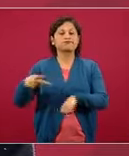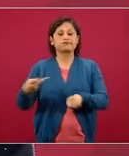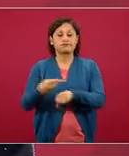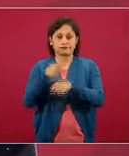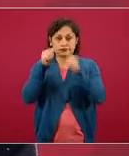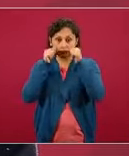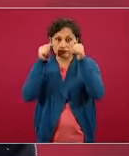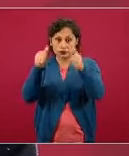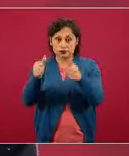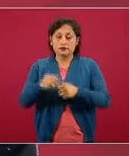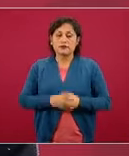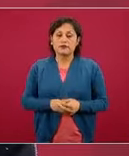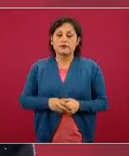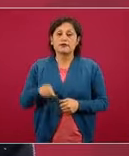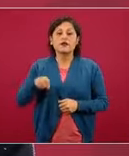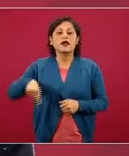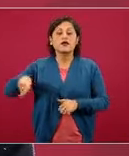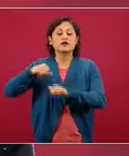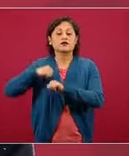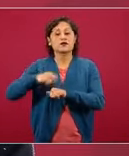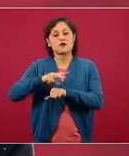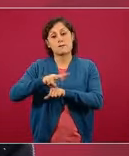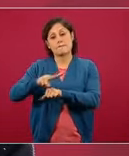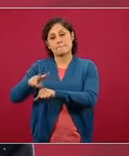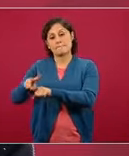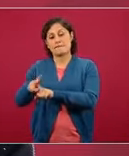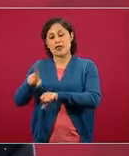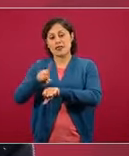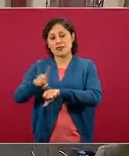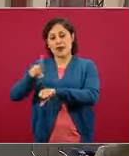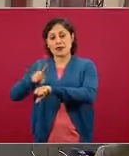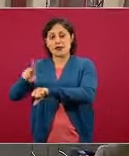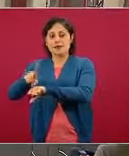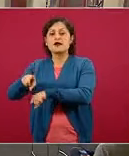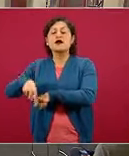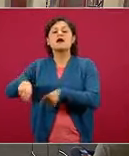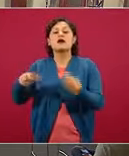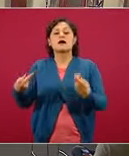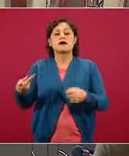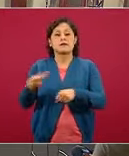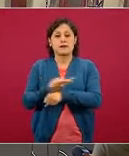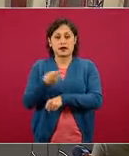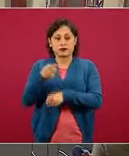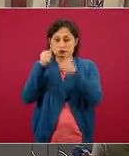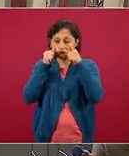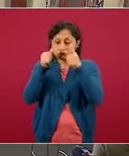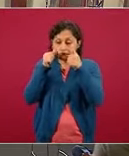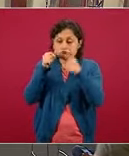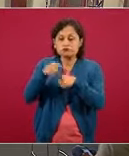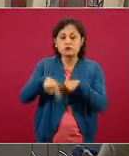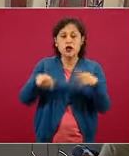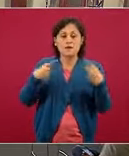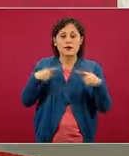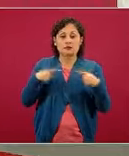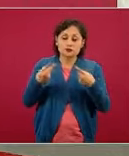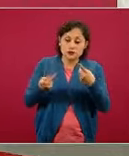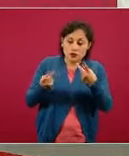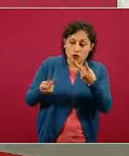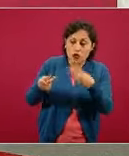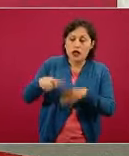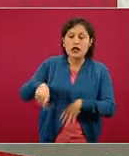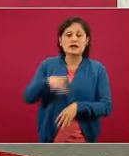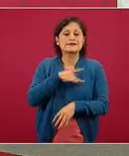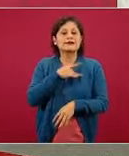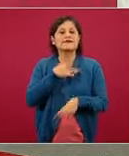salud, están verificando en el día a día que las están visitando y que están interrogando a las personas para ver si alguna de ellas presenta